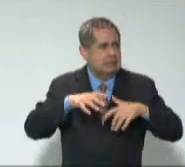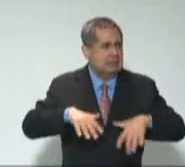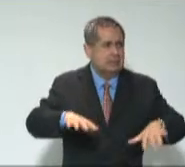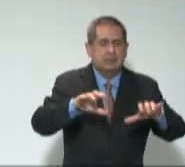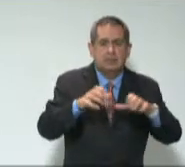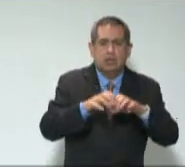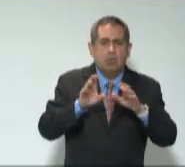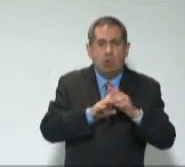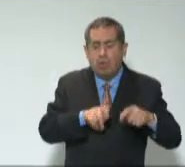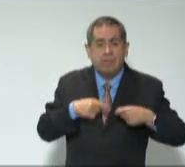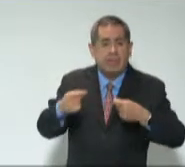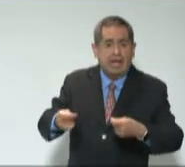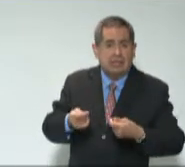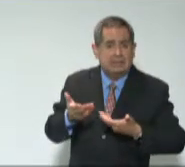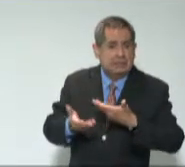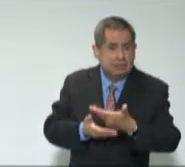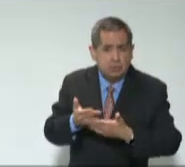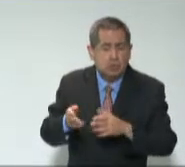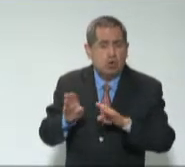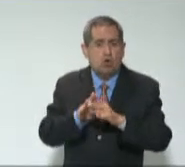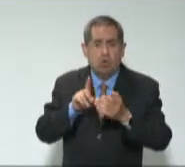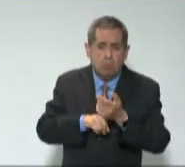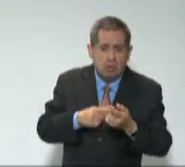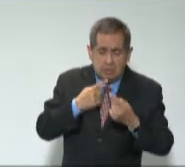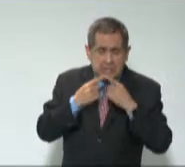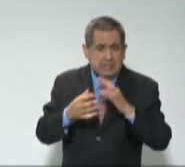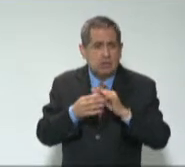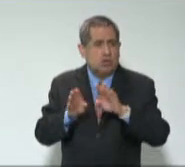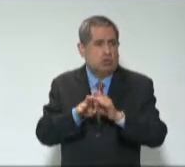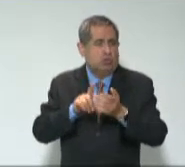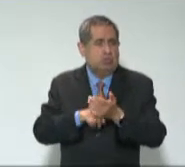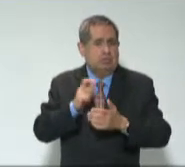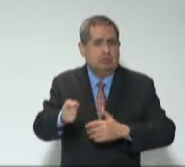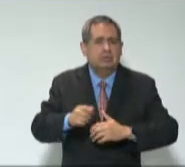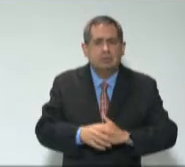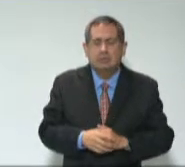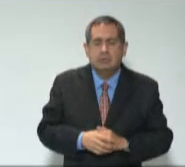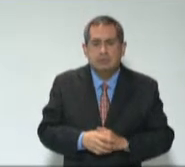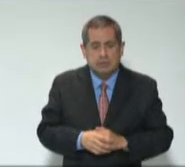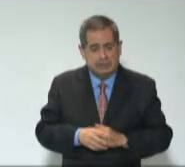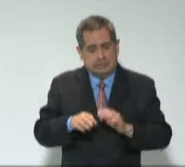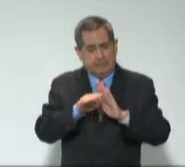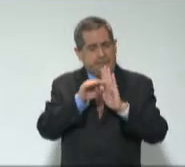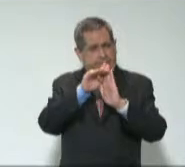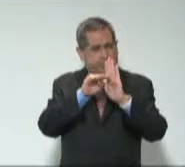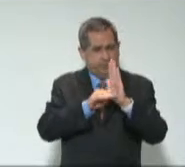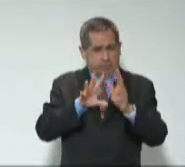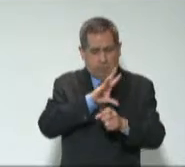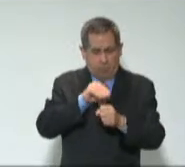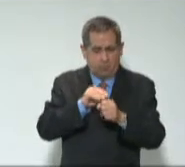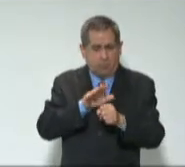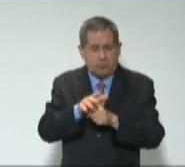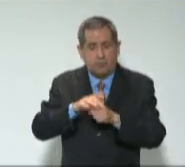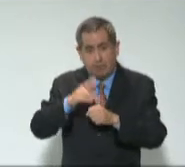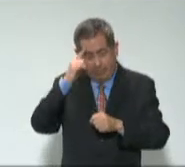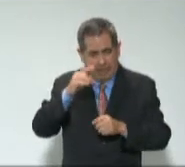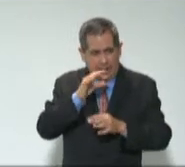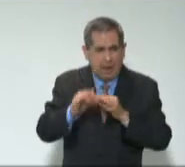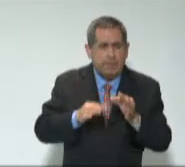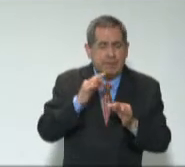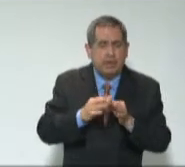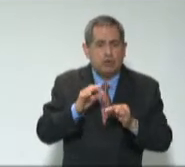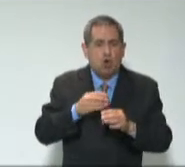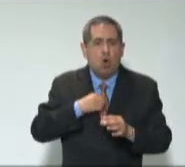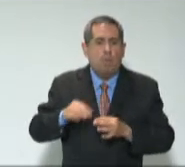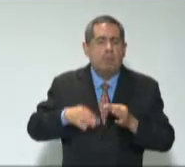recibiendo el servicio Cómo se definió la población beneficiaria y los mecanismos que hay para la verificación del